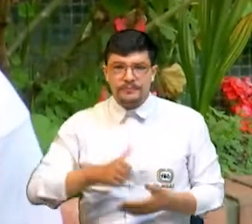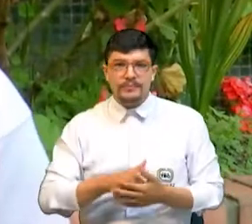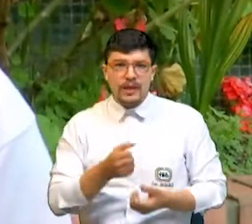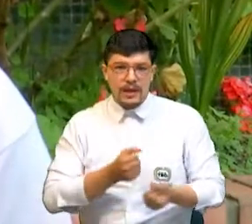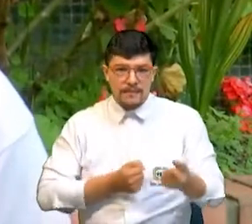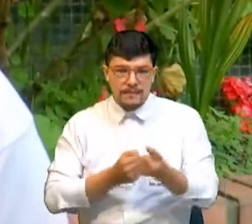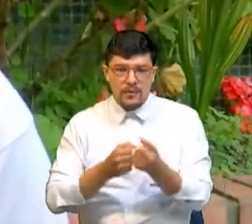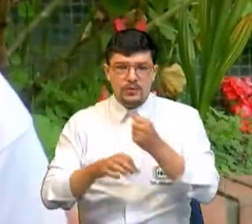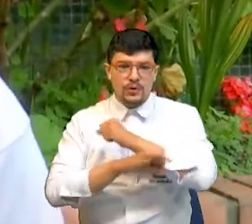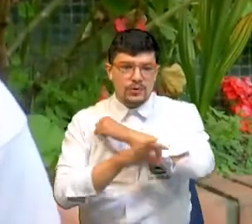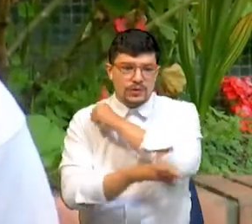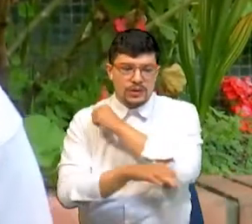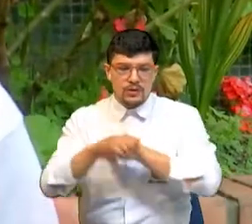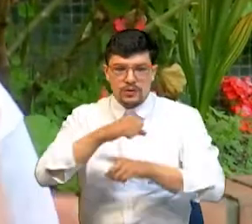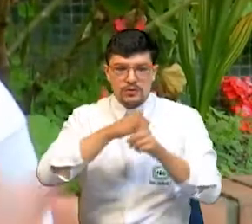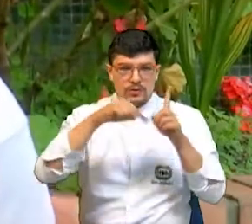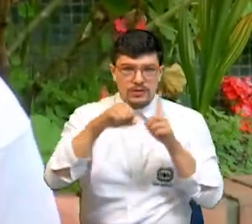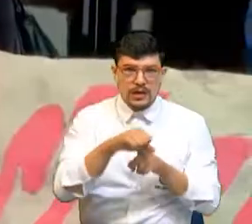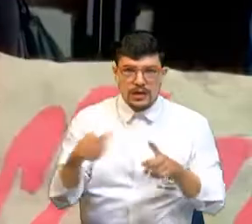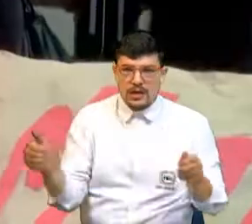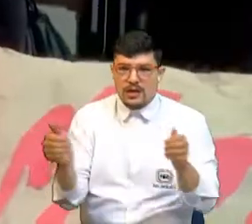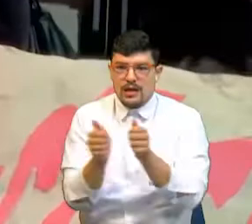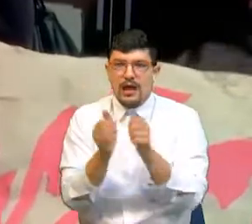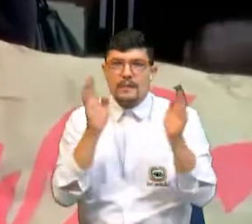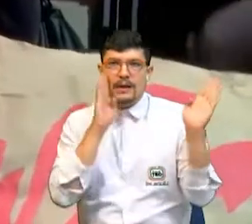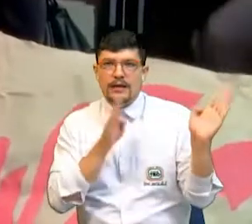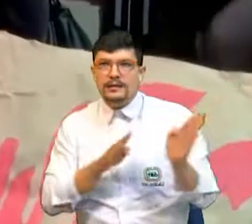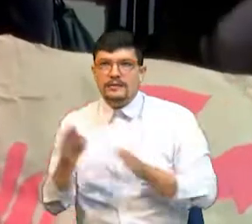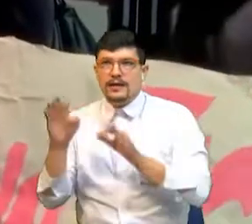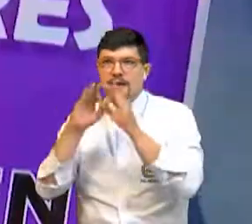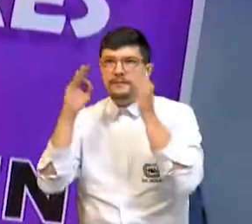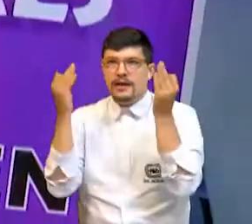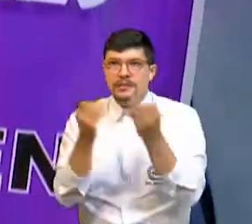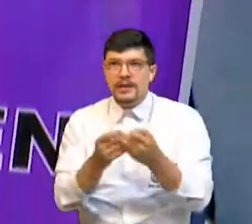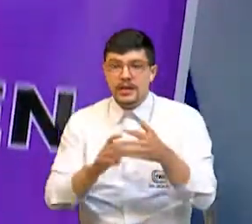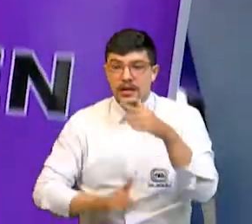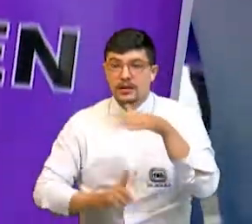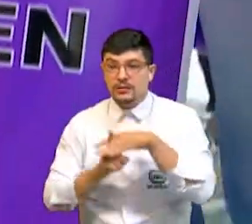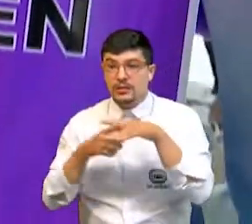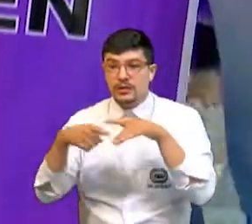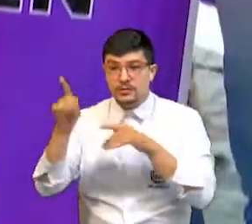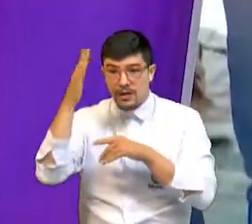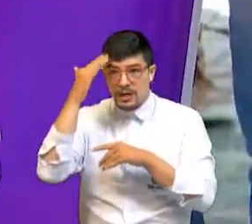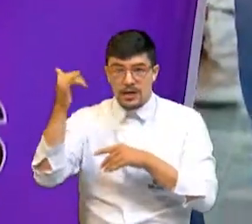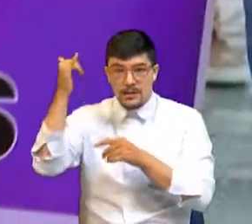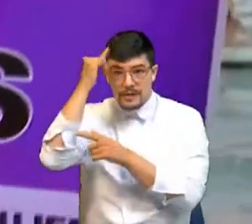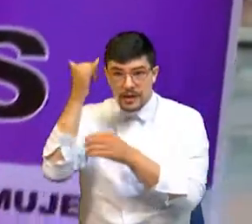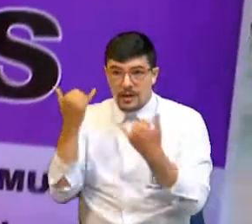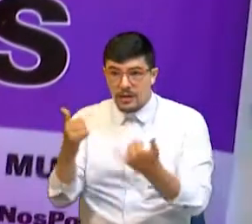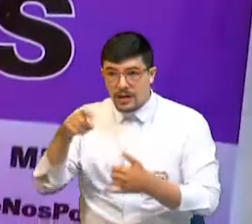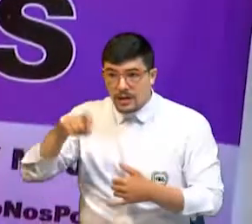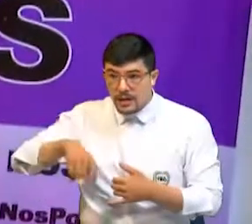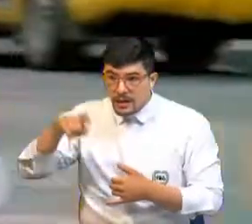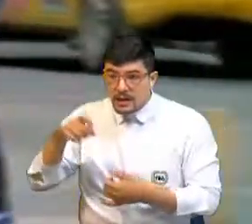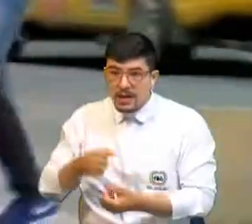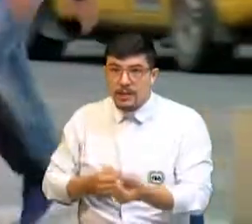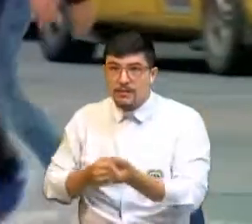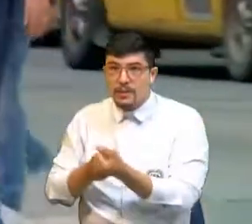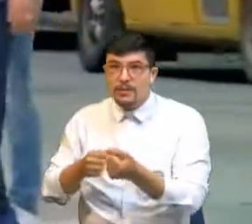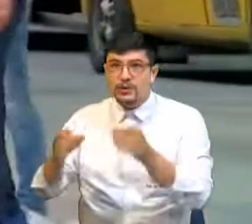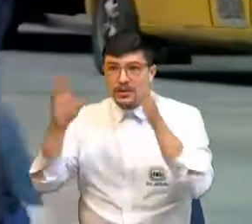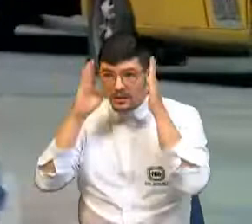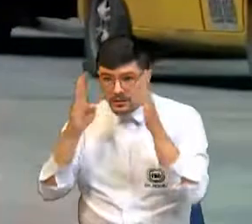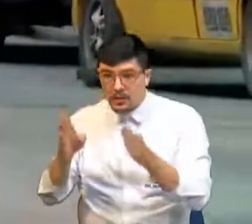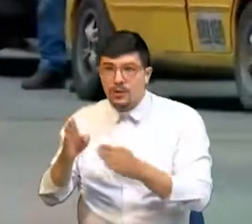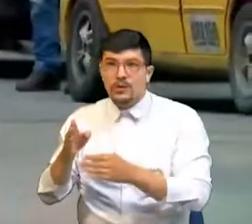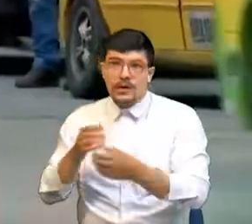apoyo psicosocial, acompañamiento en cuanto a la planificación familiar. Surge desde la academia ante la necesidad de apoyar y escuchar